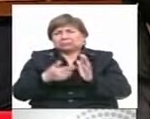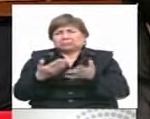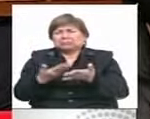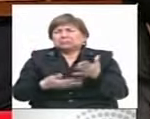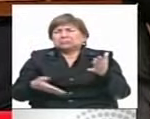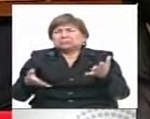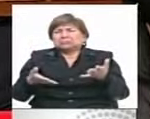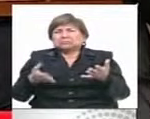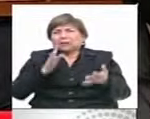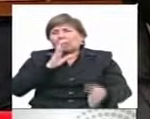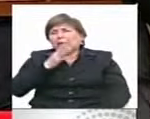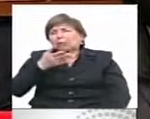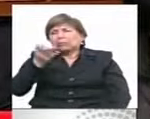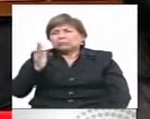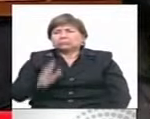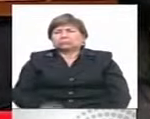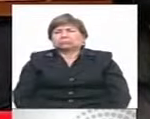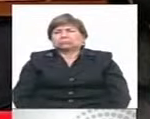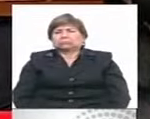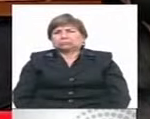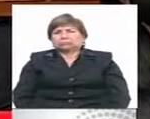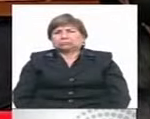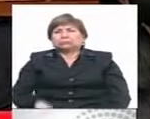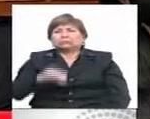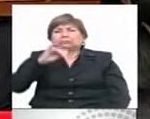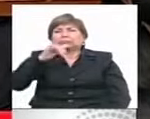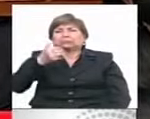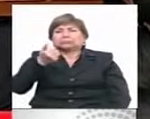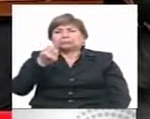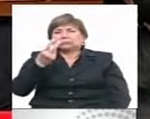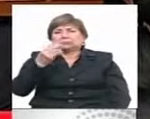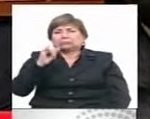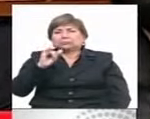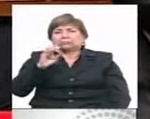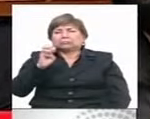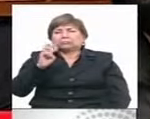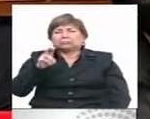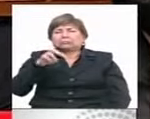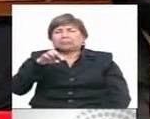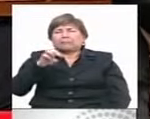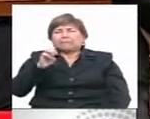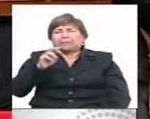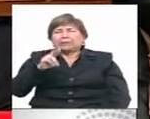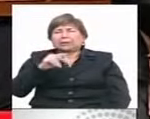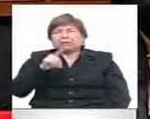Hablamos justamente de Javier Pérez de Cuellar, de